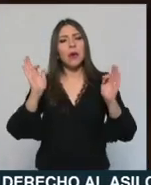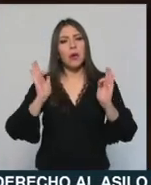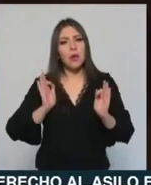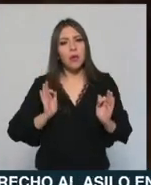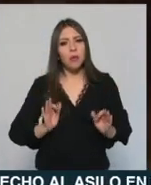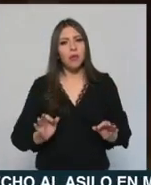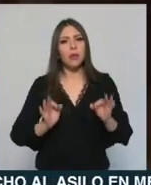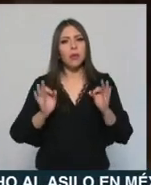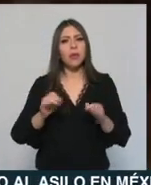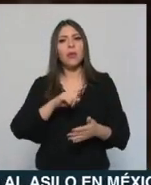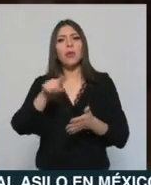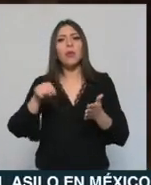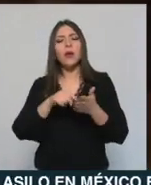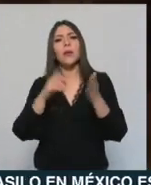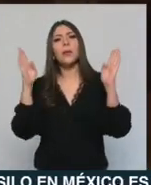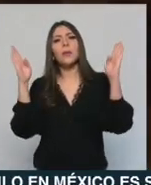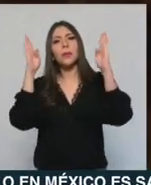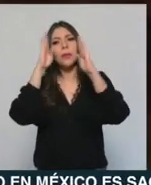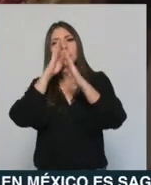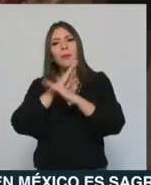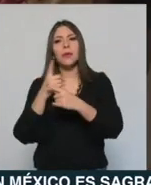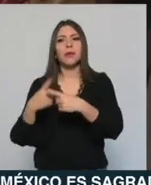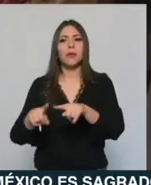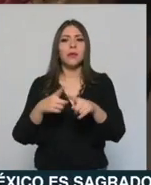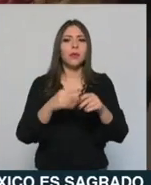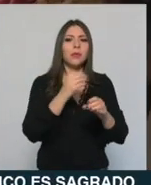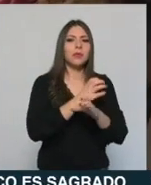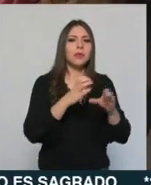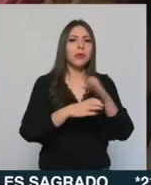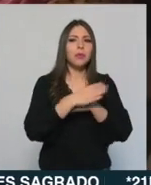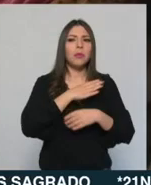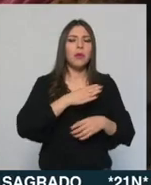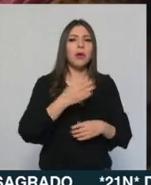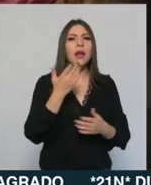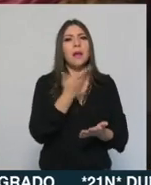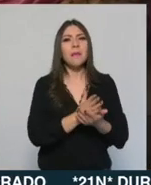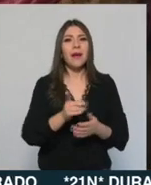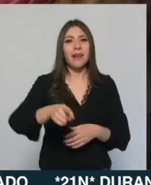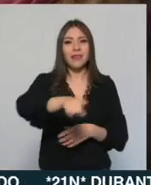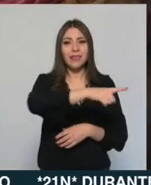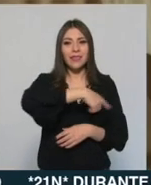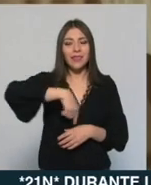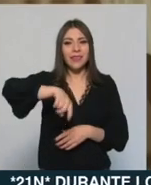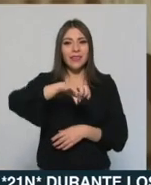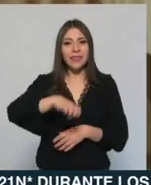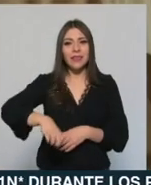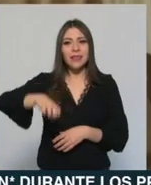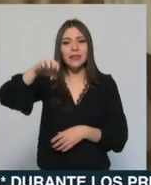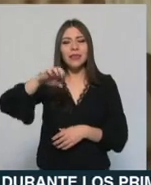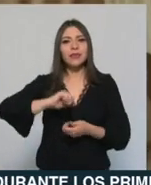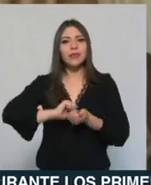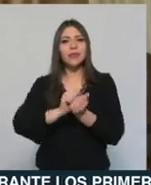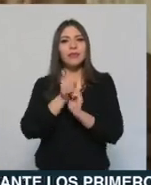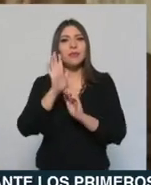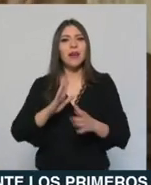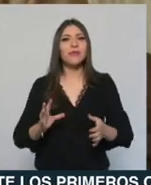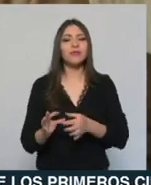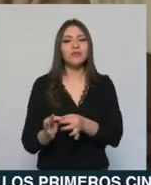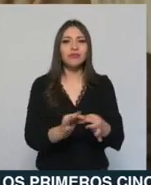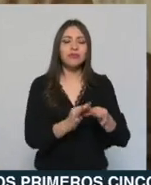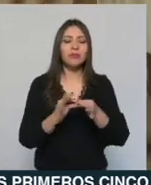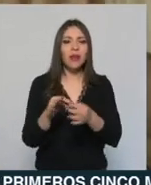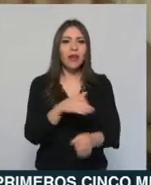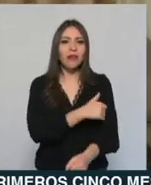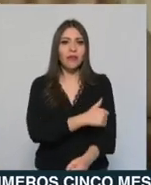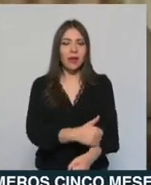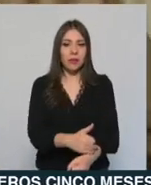recreativos, entre otros beneficios, pero sobre todo forman una gran familia. La población de 60 años o más es un